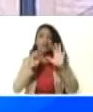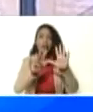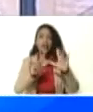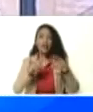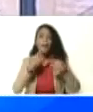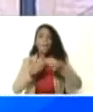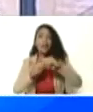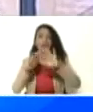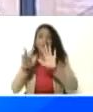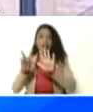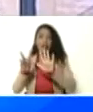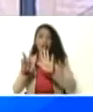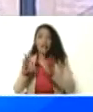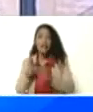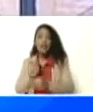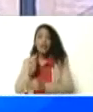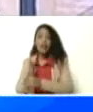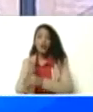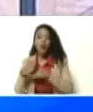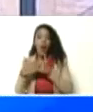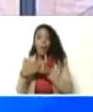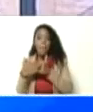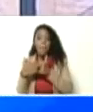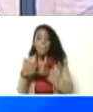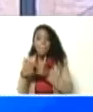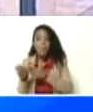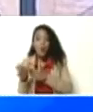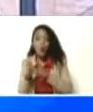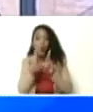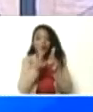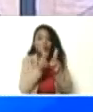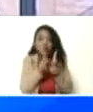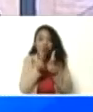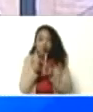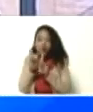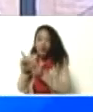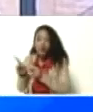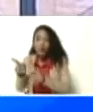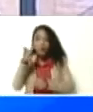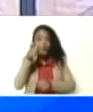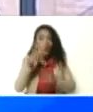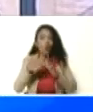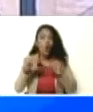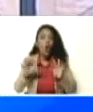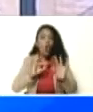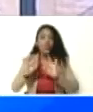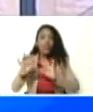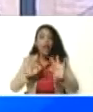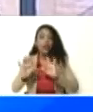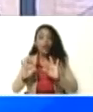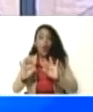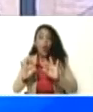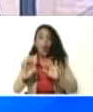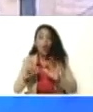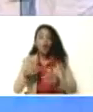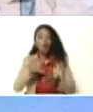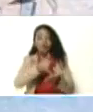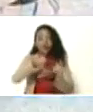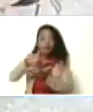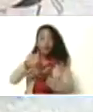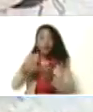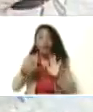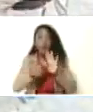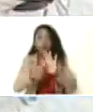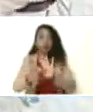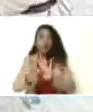7 se vaya a una reapertura programada y seguro de todos los teatros, museos y espacios culturales